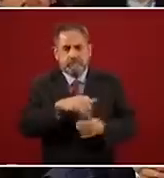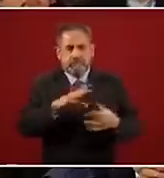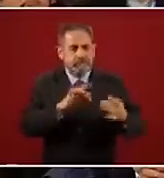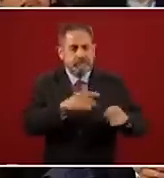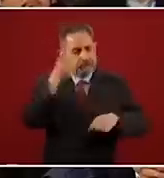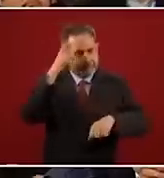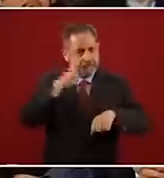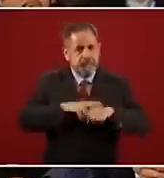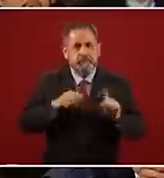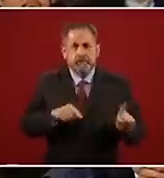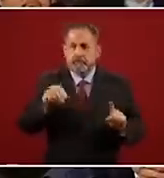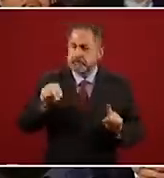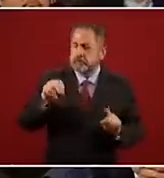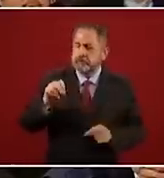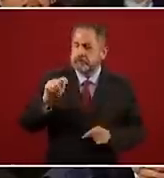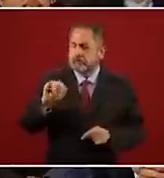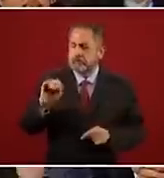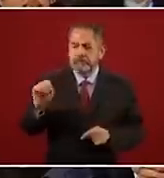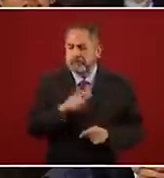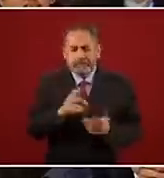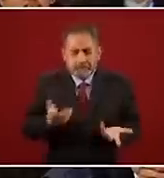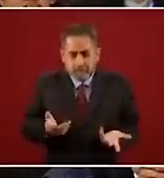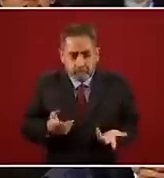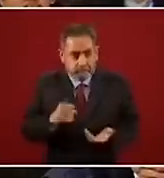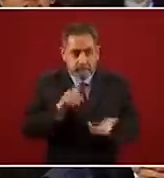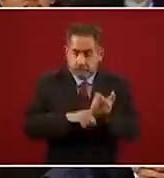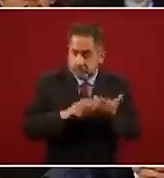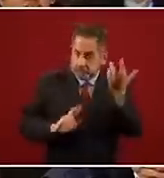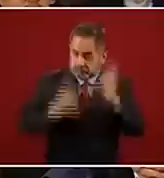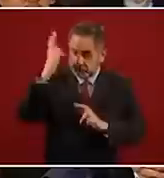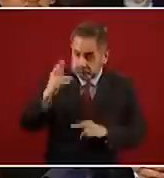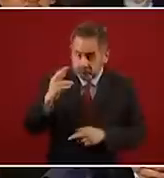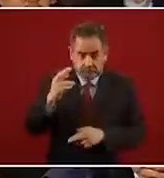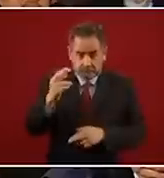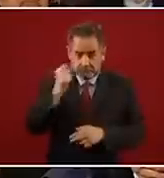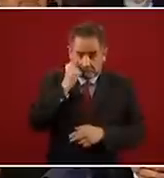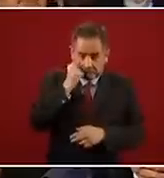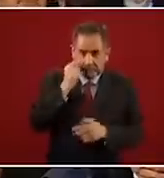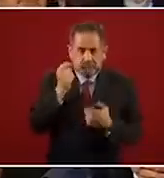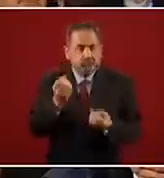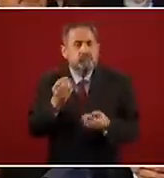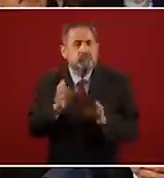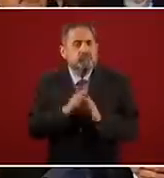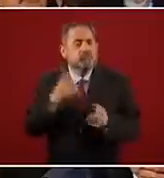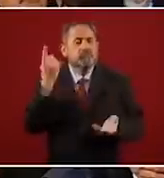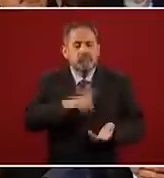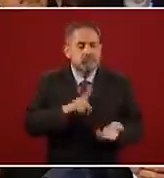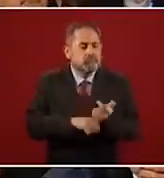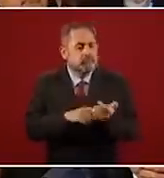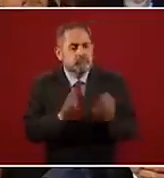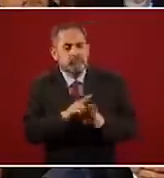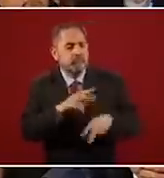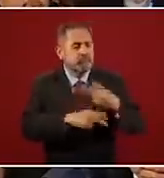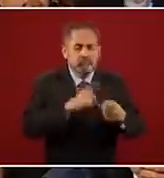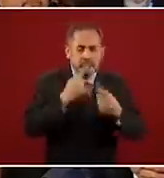la directora de Notimex en este caso? ¿Que se vayan a la huelga si es necesario o cuál sería la instrucción que le daría